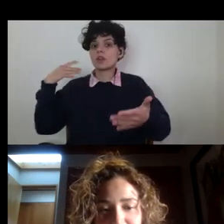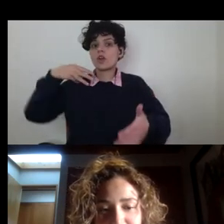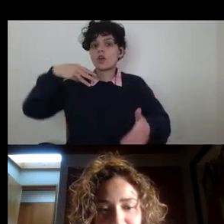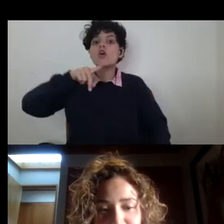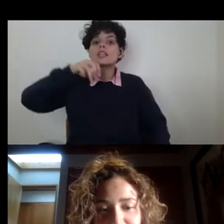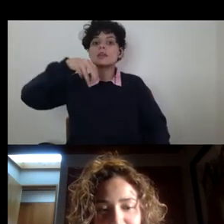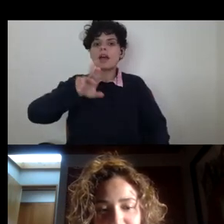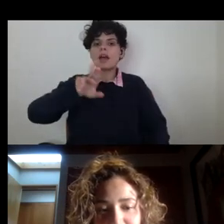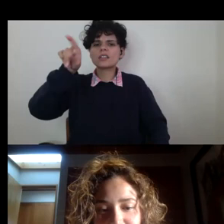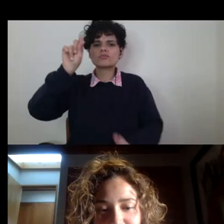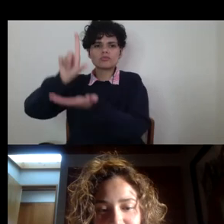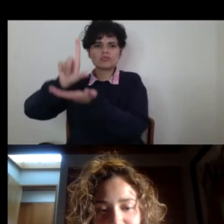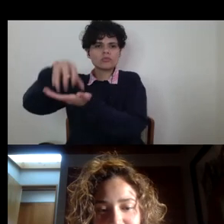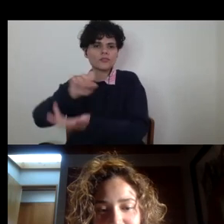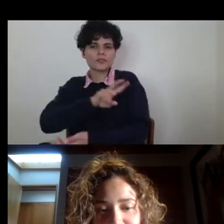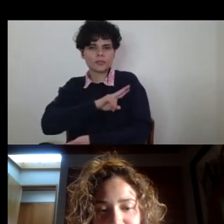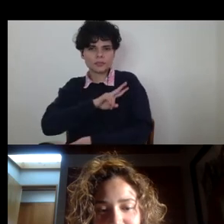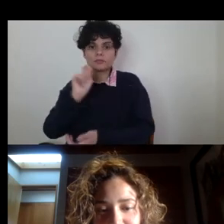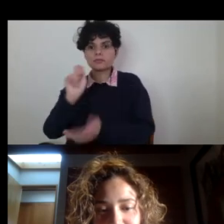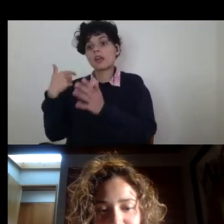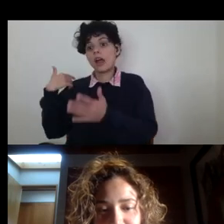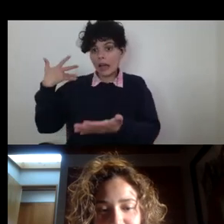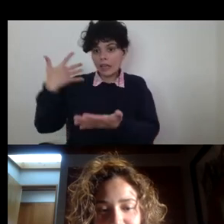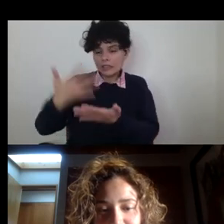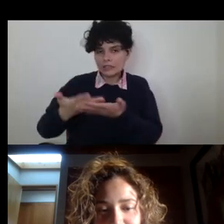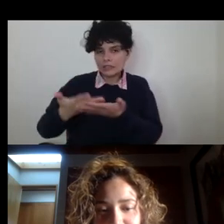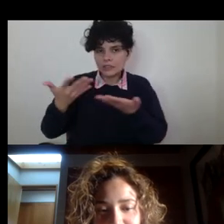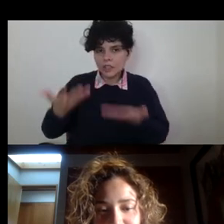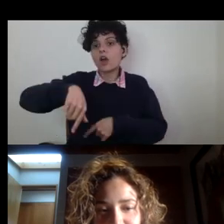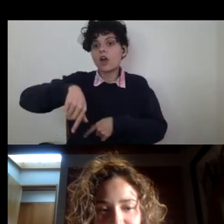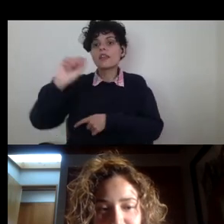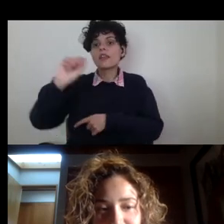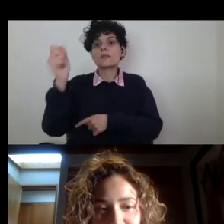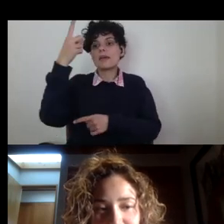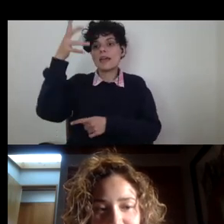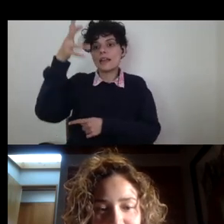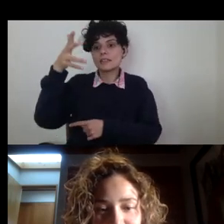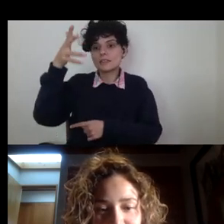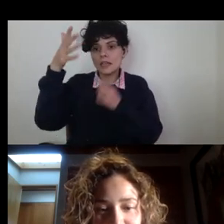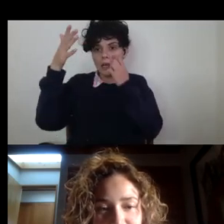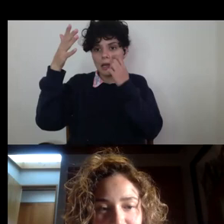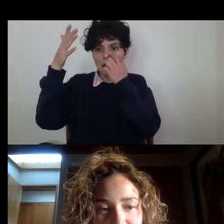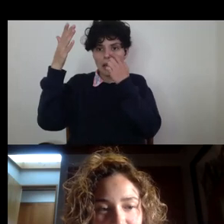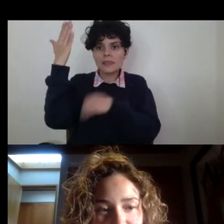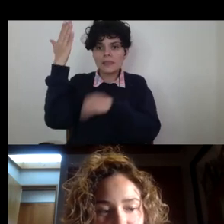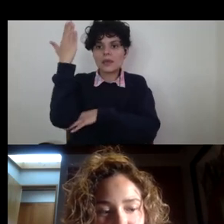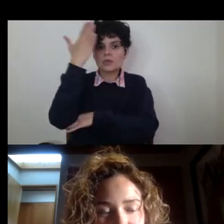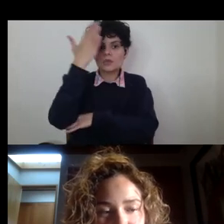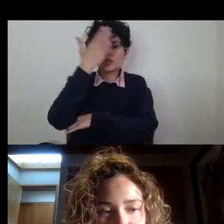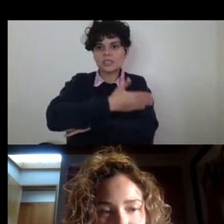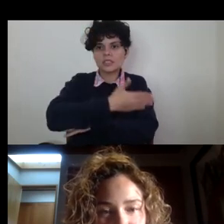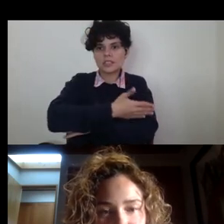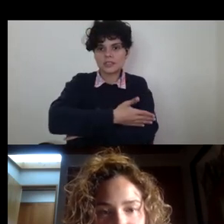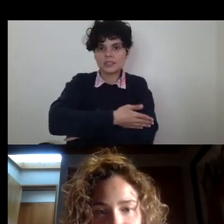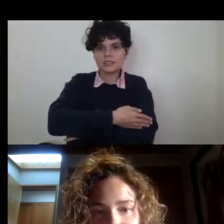por supuesto, es la primera jornada de neurociencia de la Sociedad Estudiantil de Investigación Científica y la Academia Estudiantil de Neurociencia